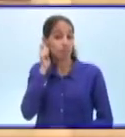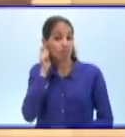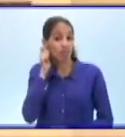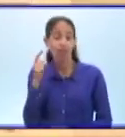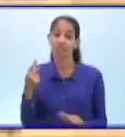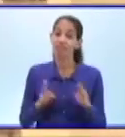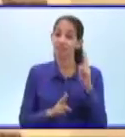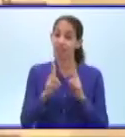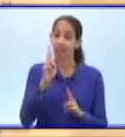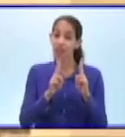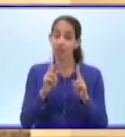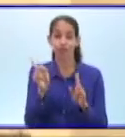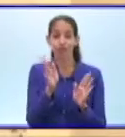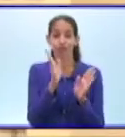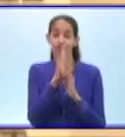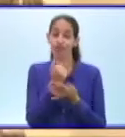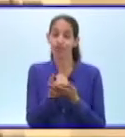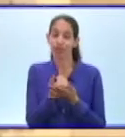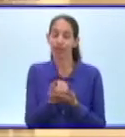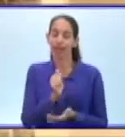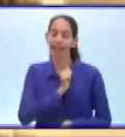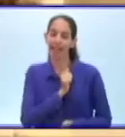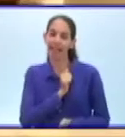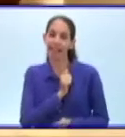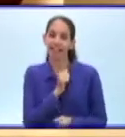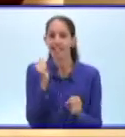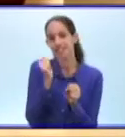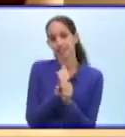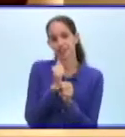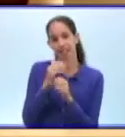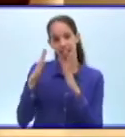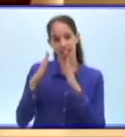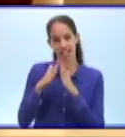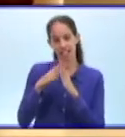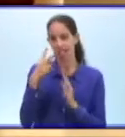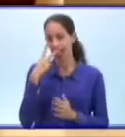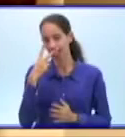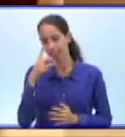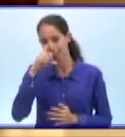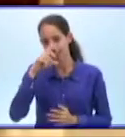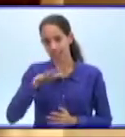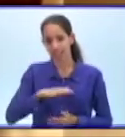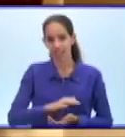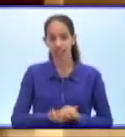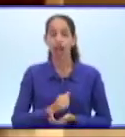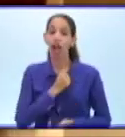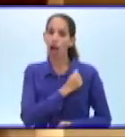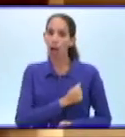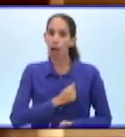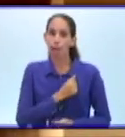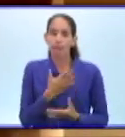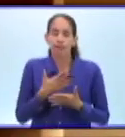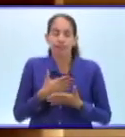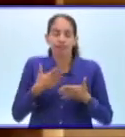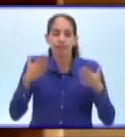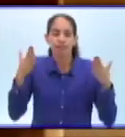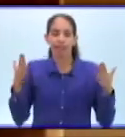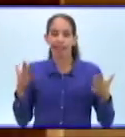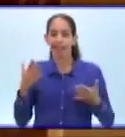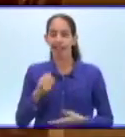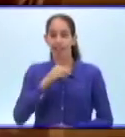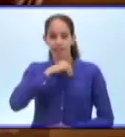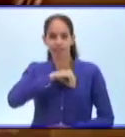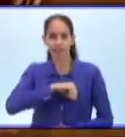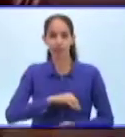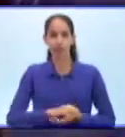compleja, ahí están las cartas y poemas que demuestran que alguna vez fue un amor grande y tan profundo que hoy todavía conmueve y hace